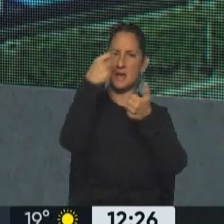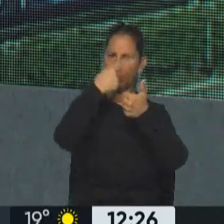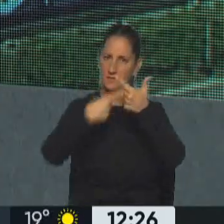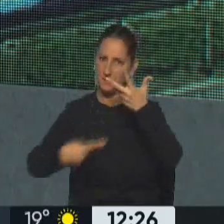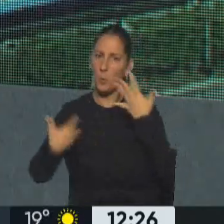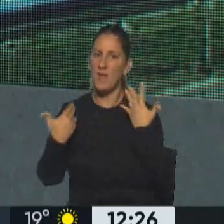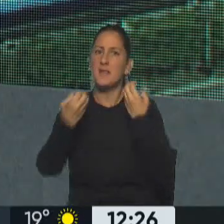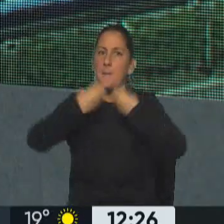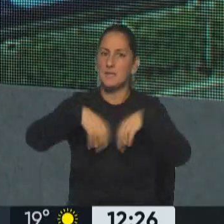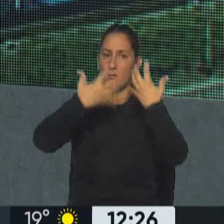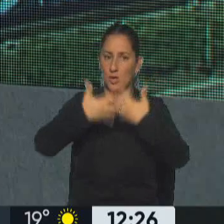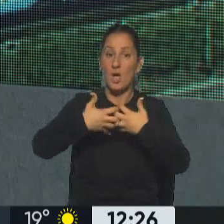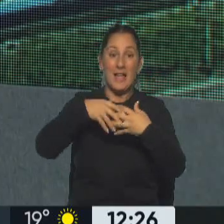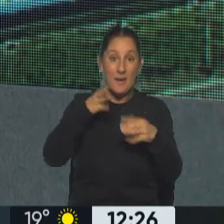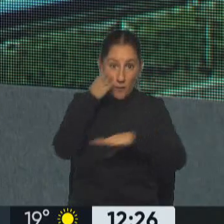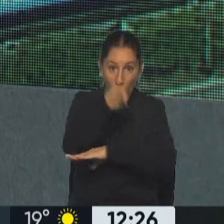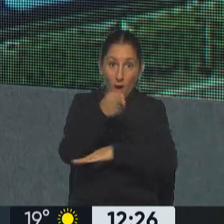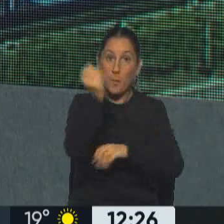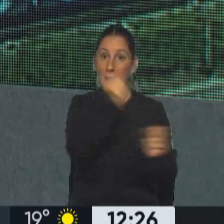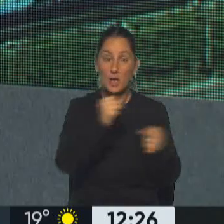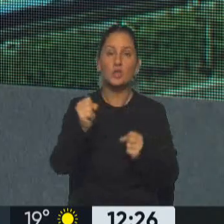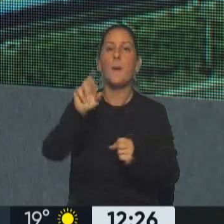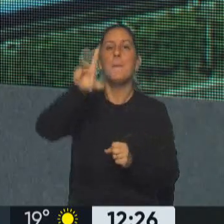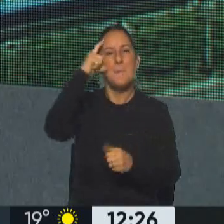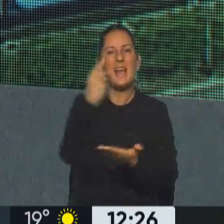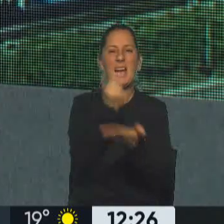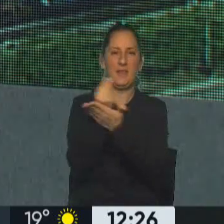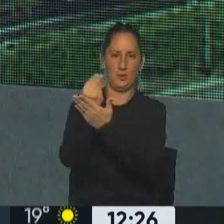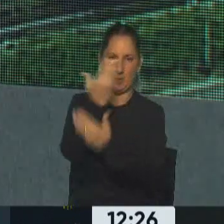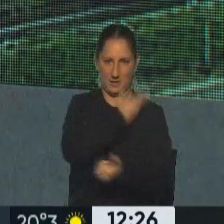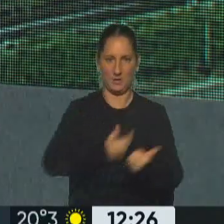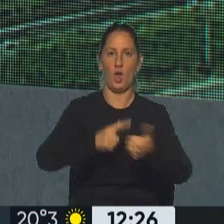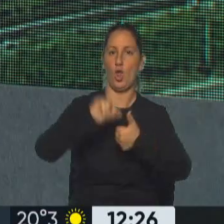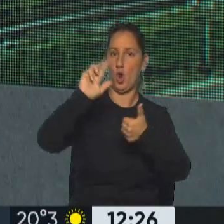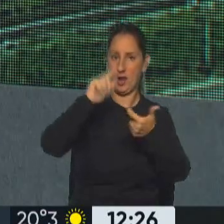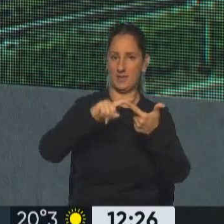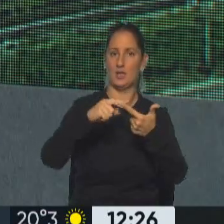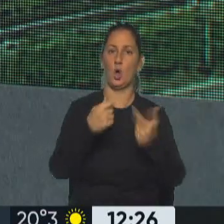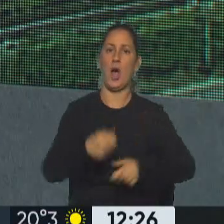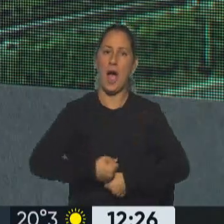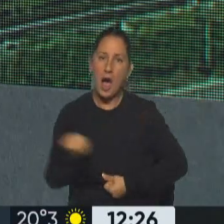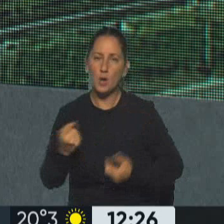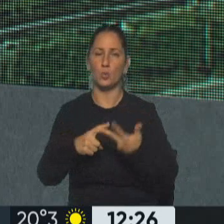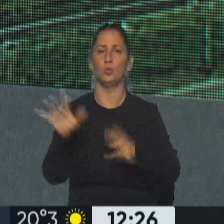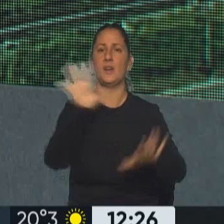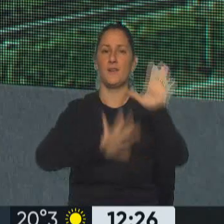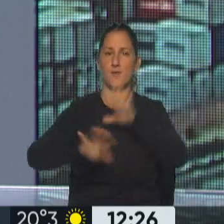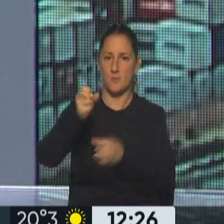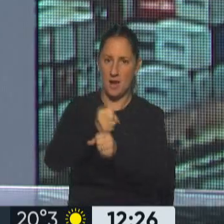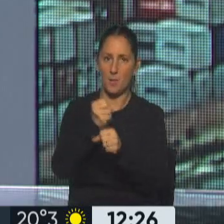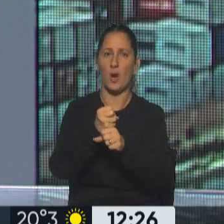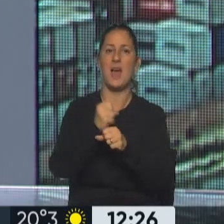instrumentar Quienes fueron allí son todos precandidatos a presidente dolarización sí ajuste reforma laboral apertura de cepo